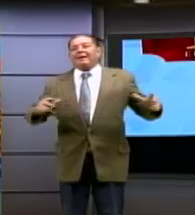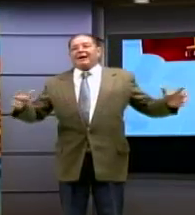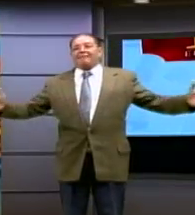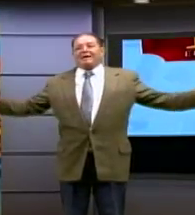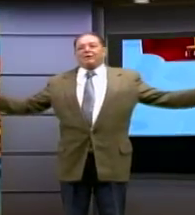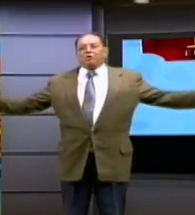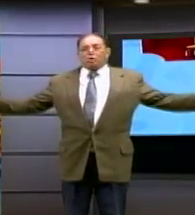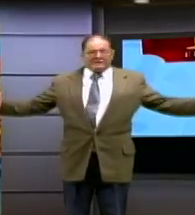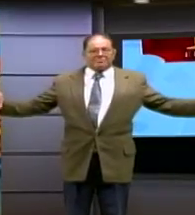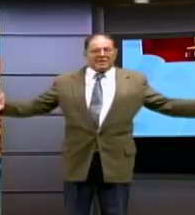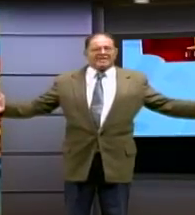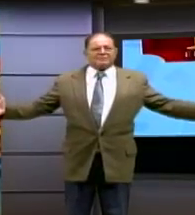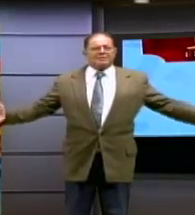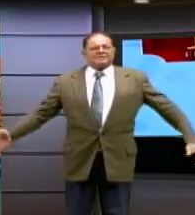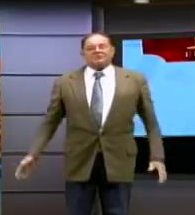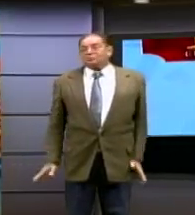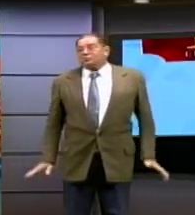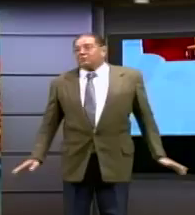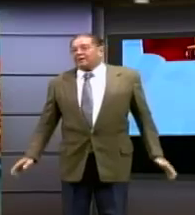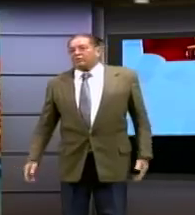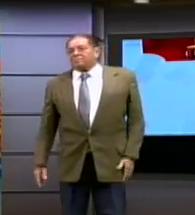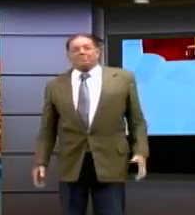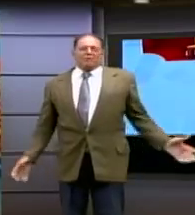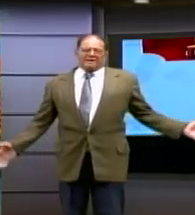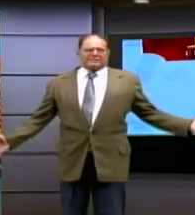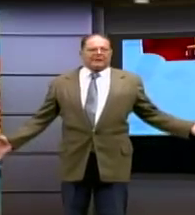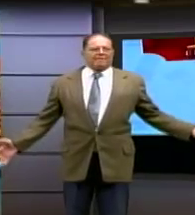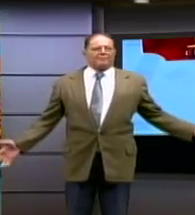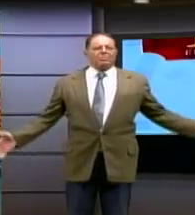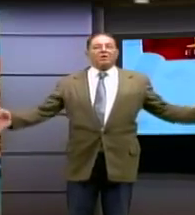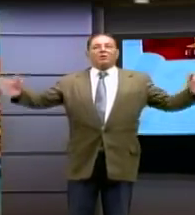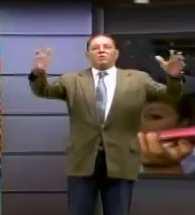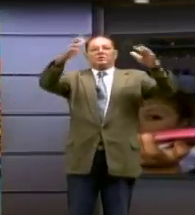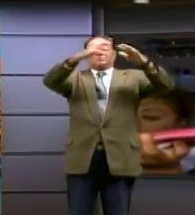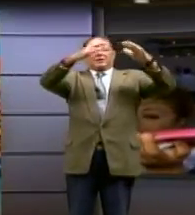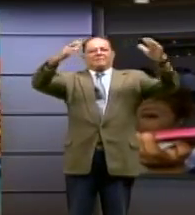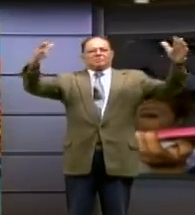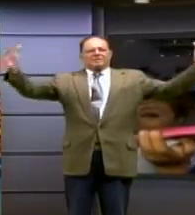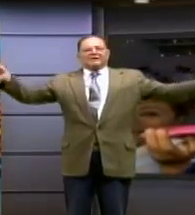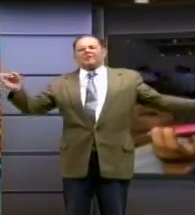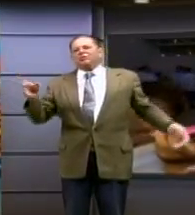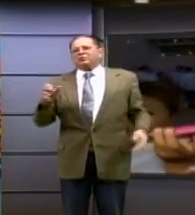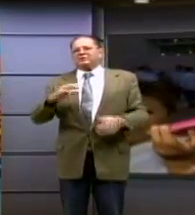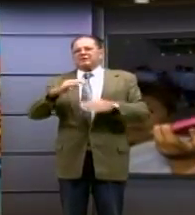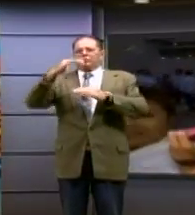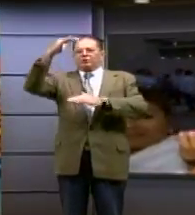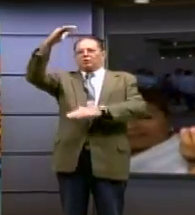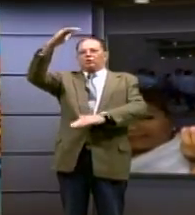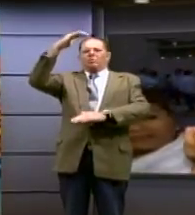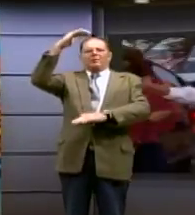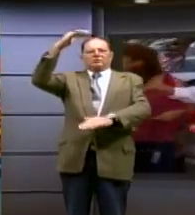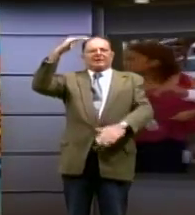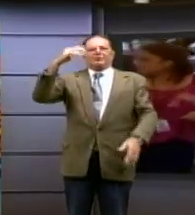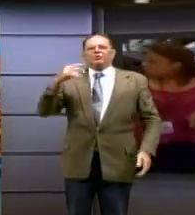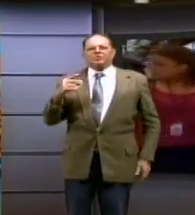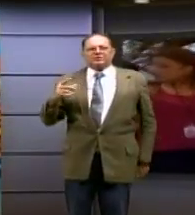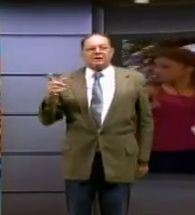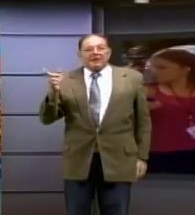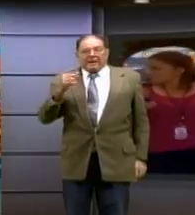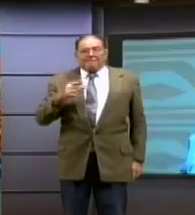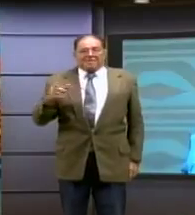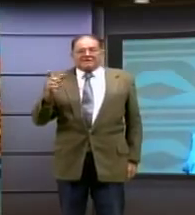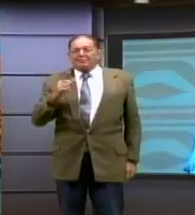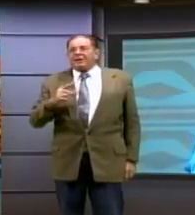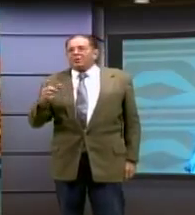Cañedo, había enormes plasmas, esos yo nunca los vi, pero ahí estaban, unos televisores grandotes, en donde con números